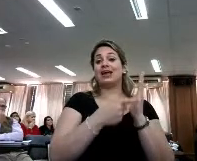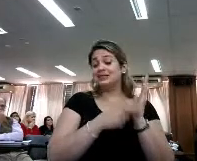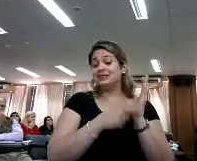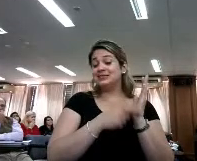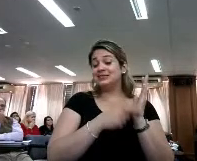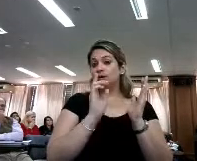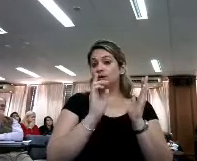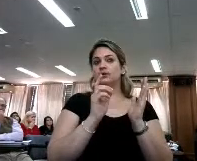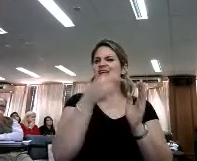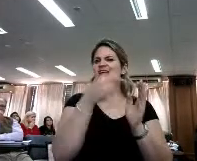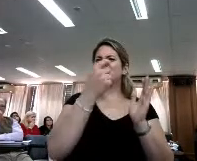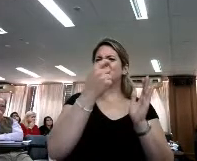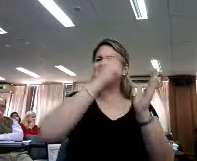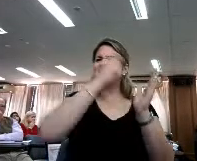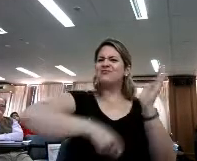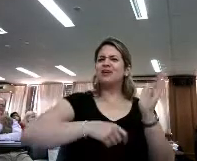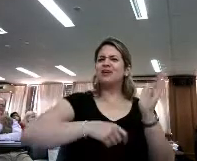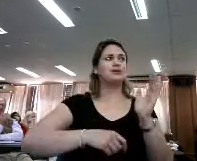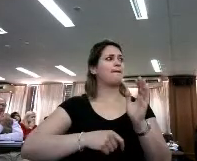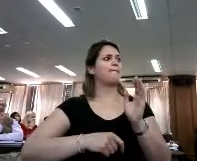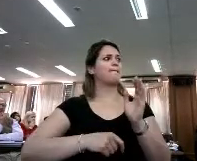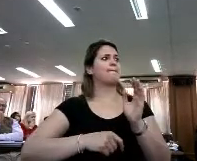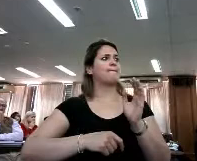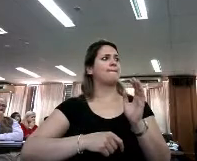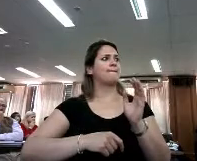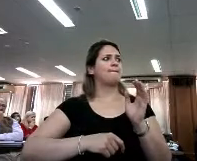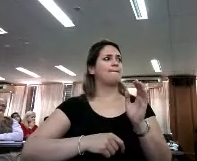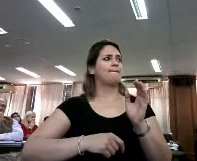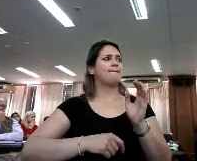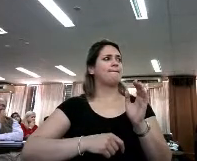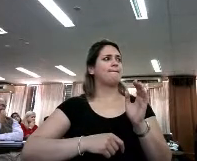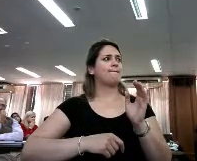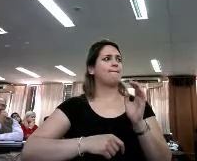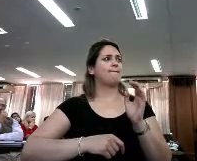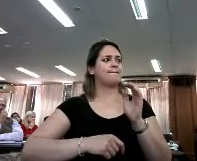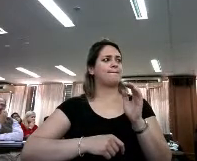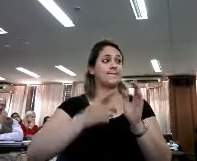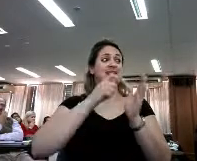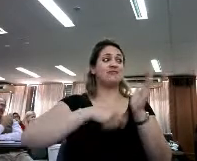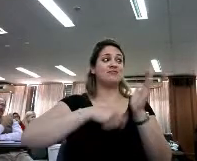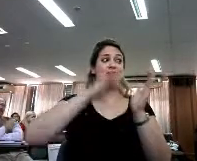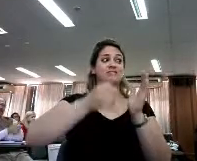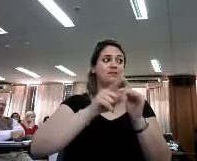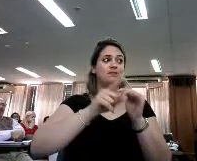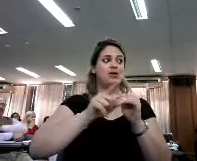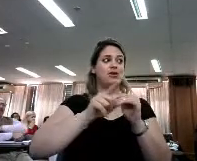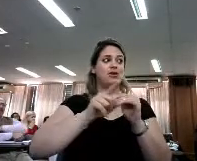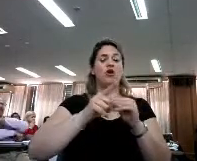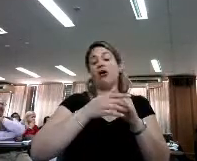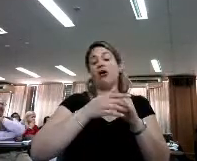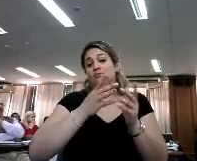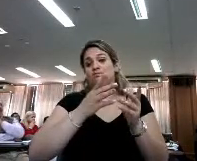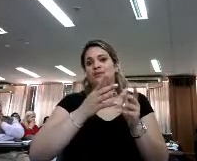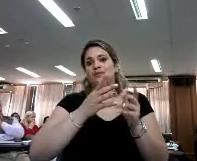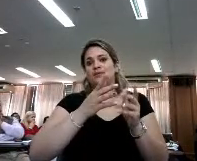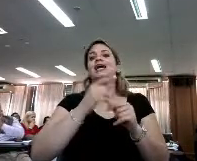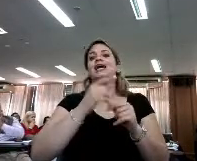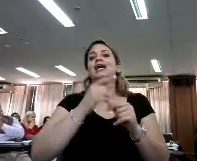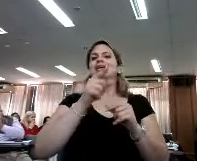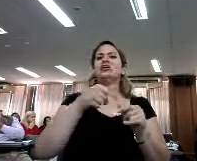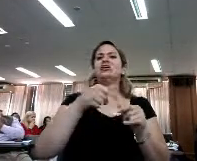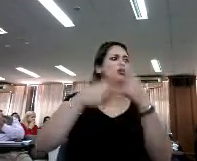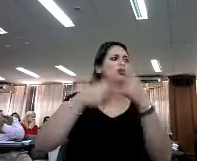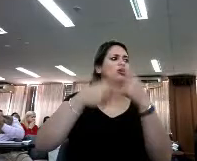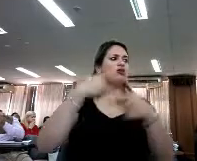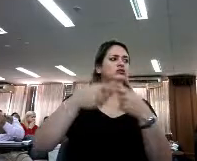firmado. Claro, tú has tenido un consentimiento tácito, pero no firmado. Es una situación que es constante con